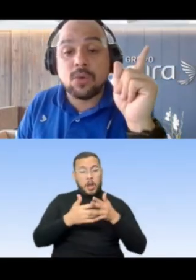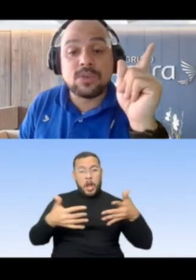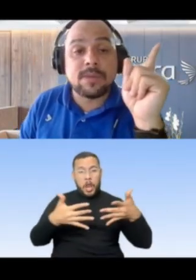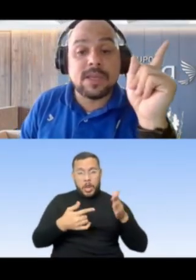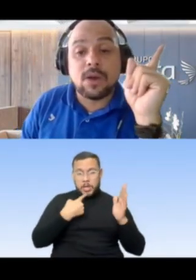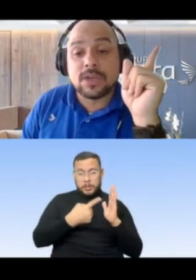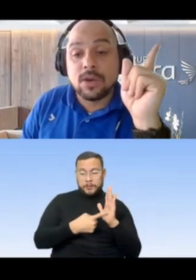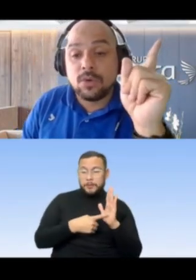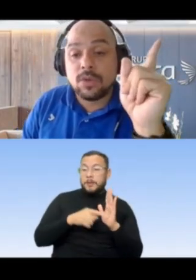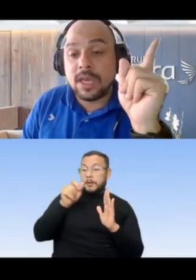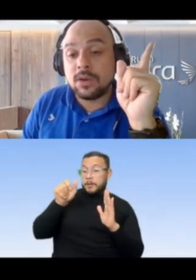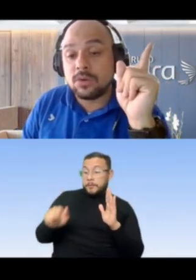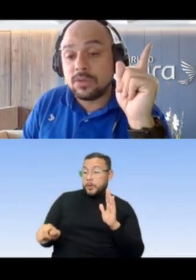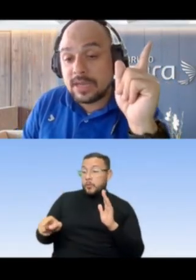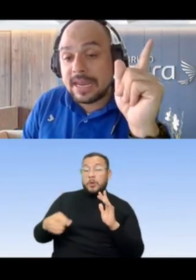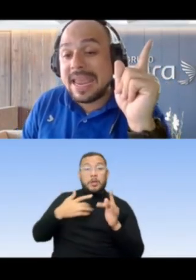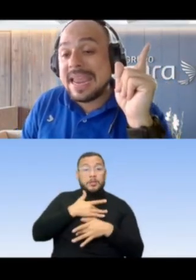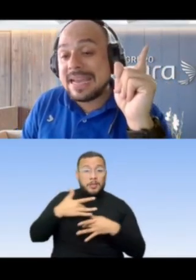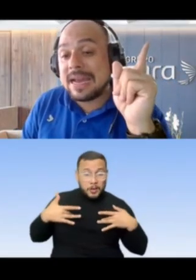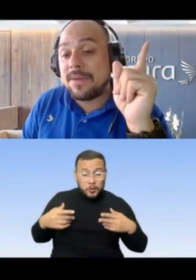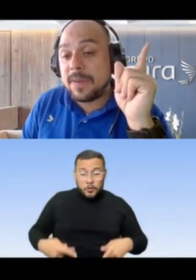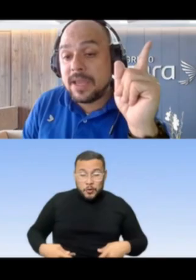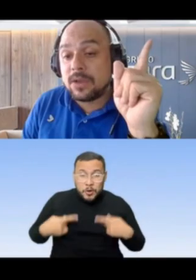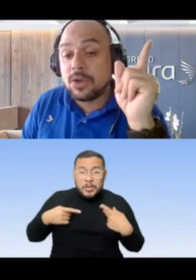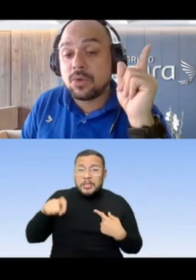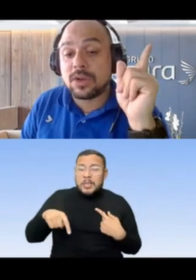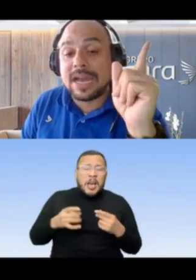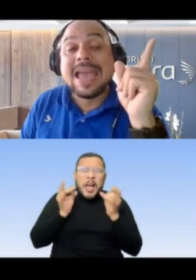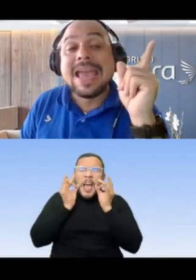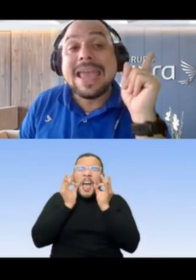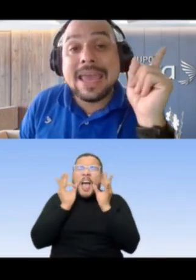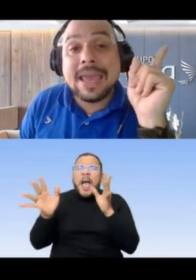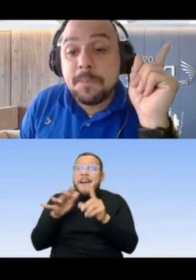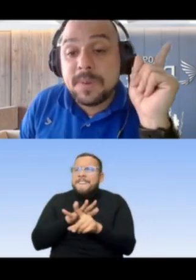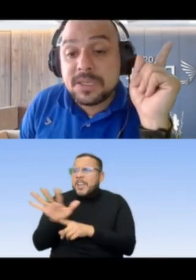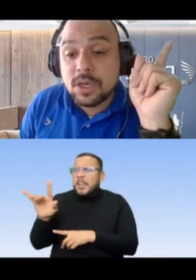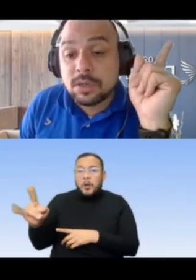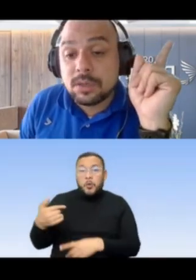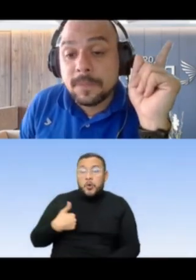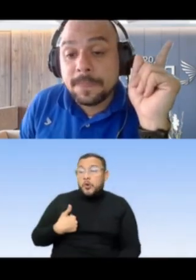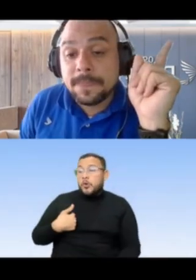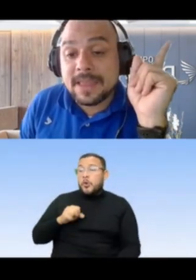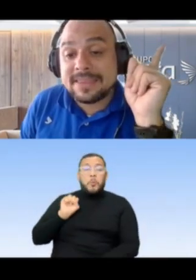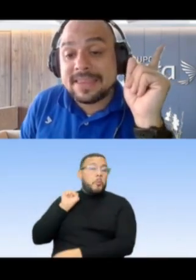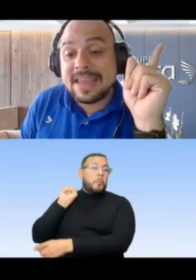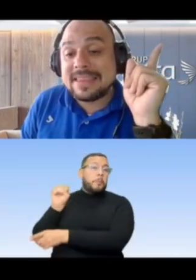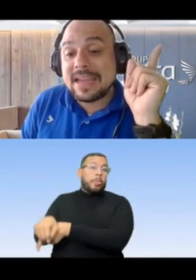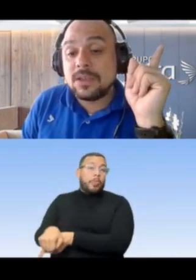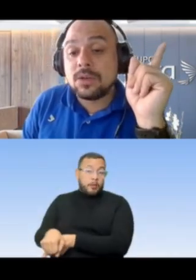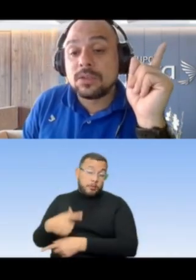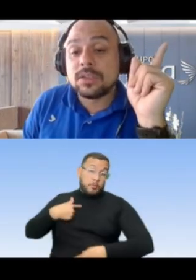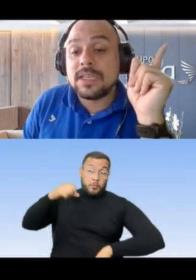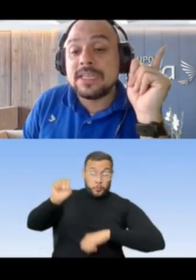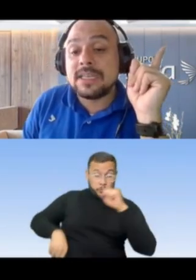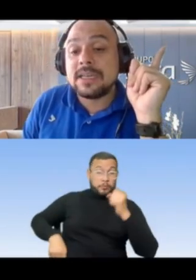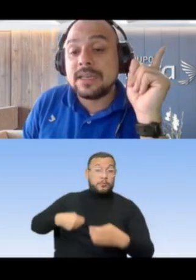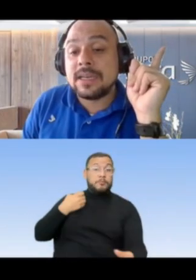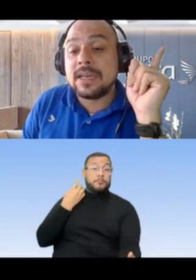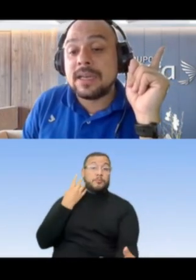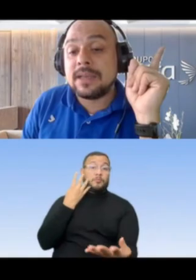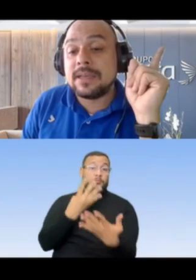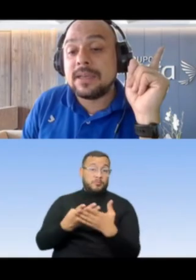una persona cuya vida o salud encontrare en grave peligro incurrirá en prisión de